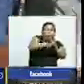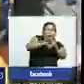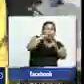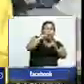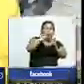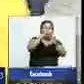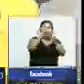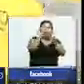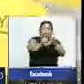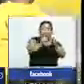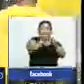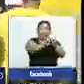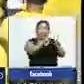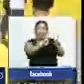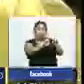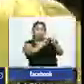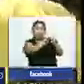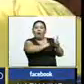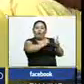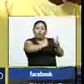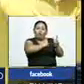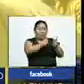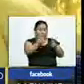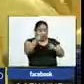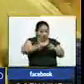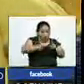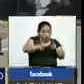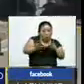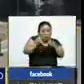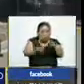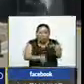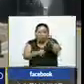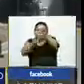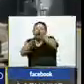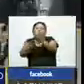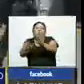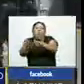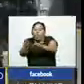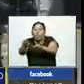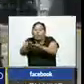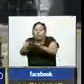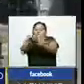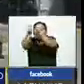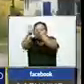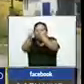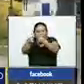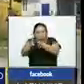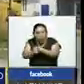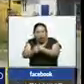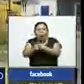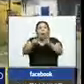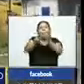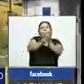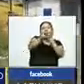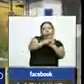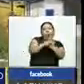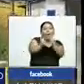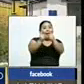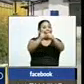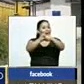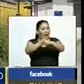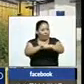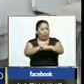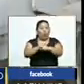Ministerio Público un informe detallado de cómo se administraron los fondos de Azocambio. La ONG encargada de